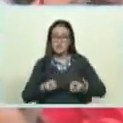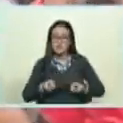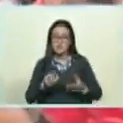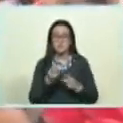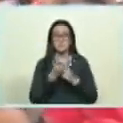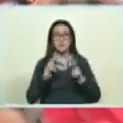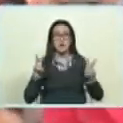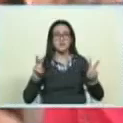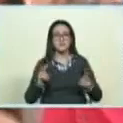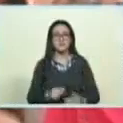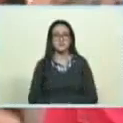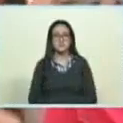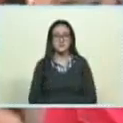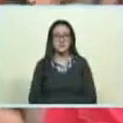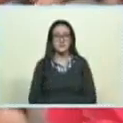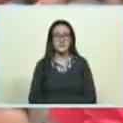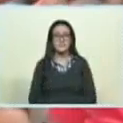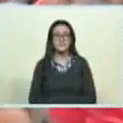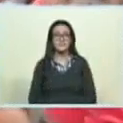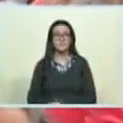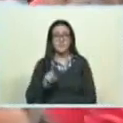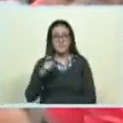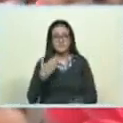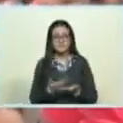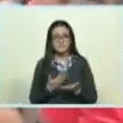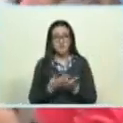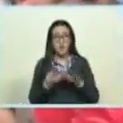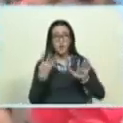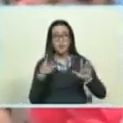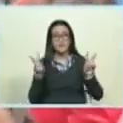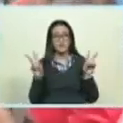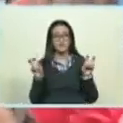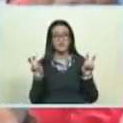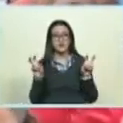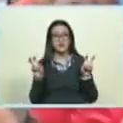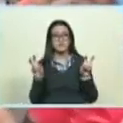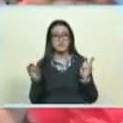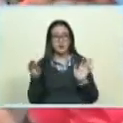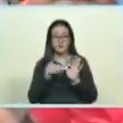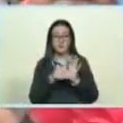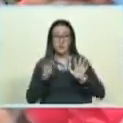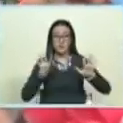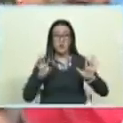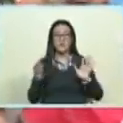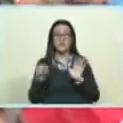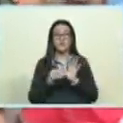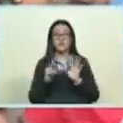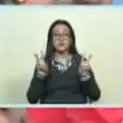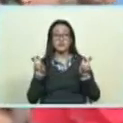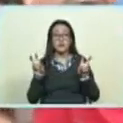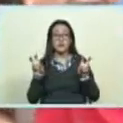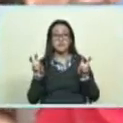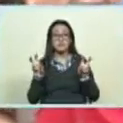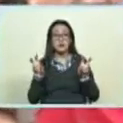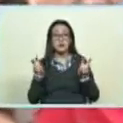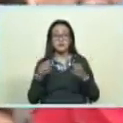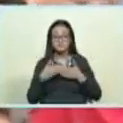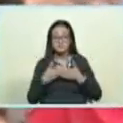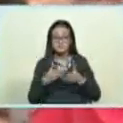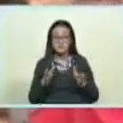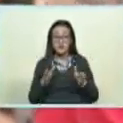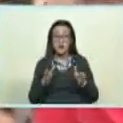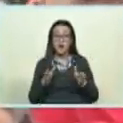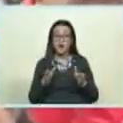paz, pero además planteó 9 temas. Dentro de esos 9 temas, usted aperturó una